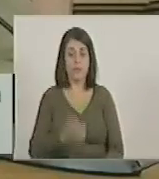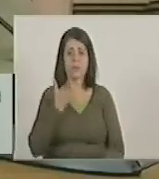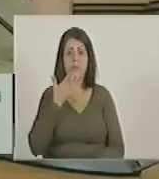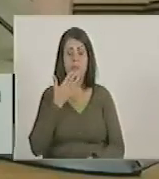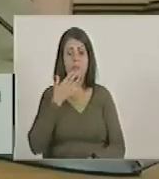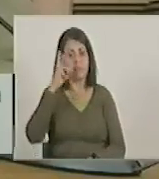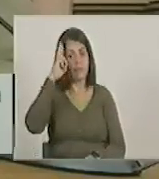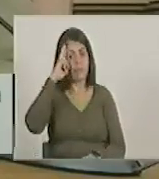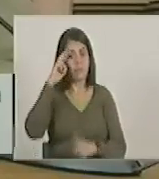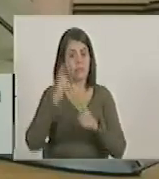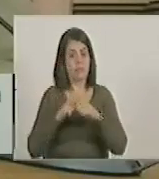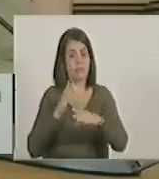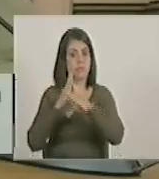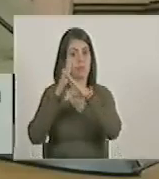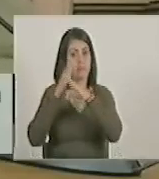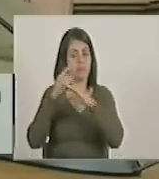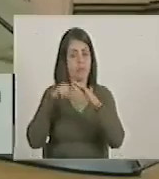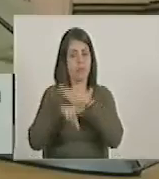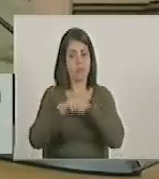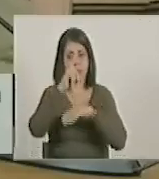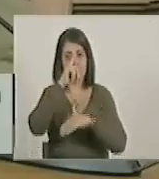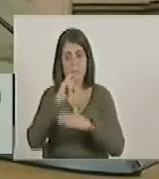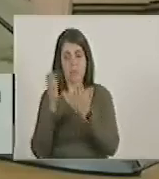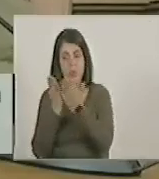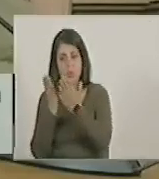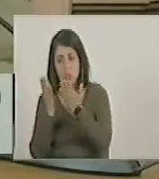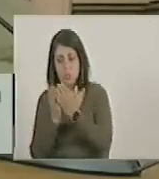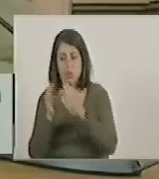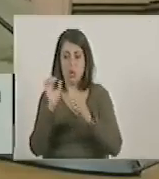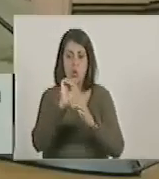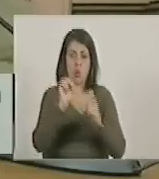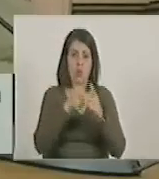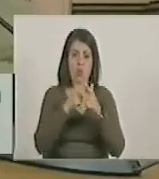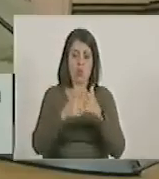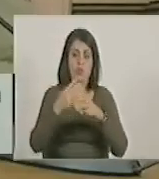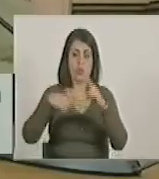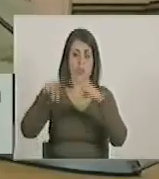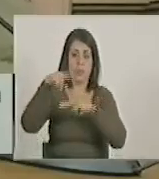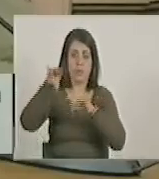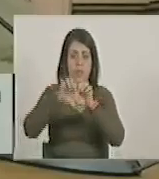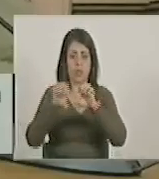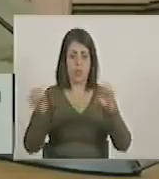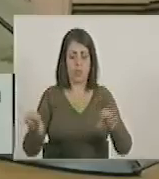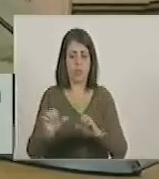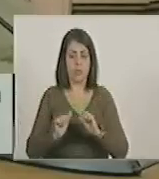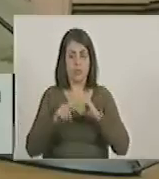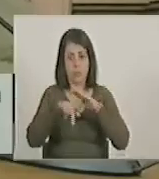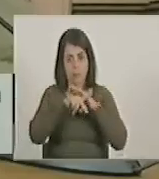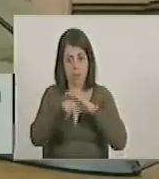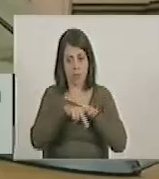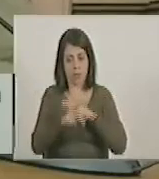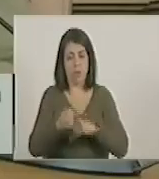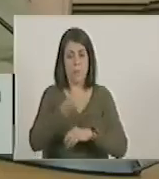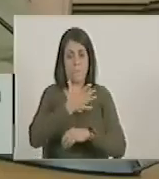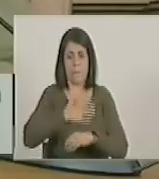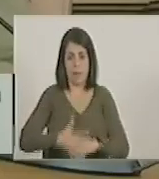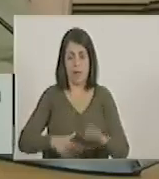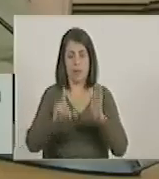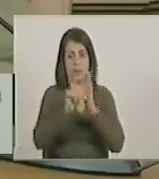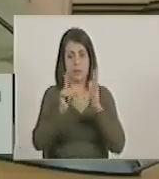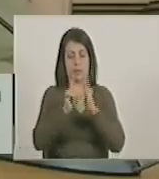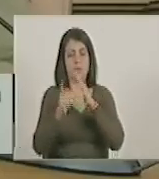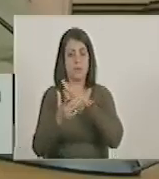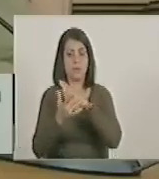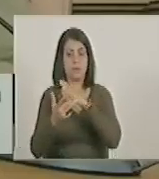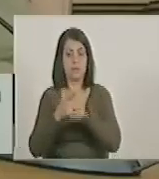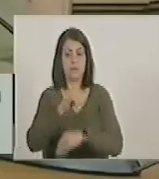de edad para impedir el ingreso tanto en las instituciones educativas de los niveles de educación inicial, primaria, media,